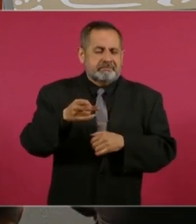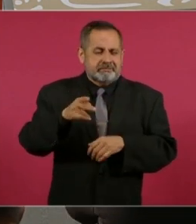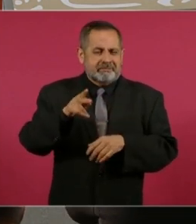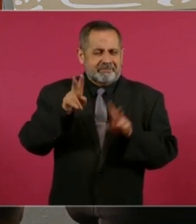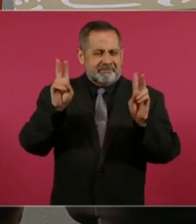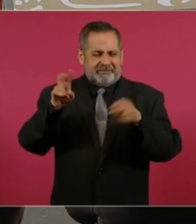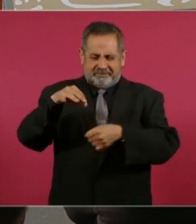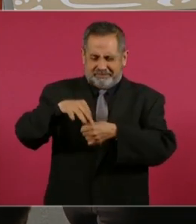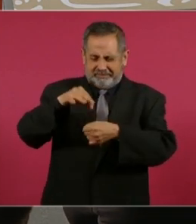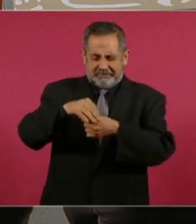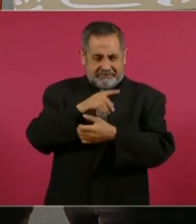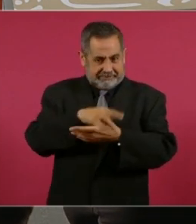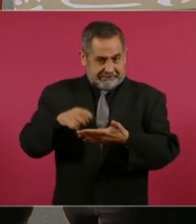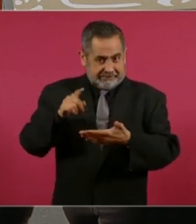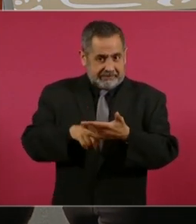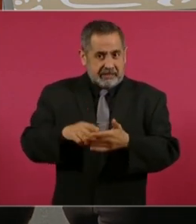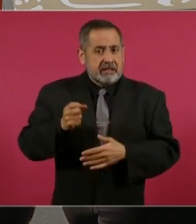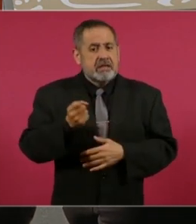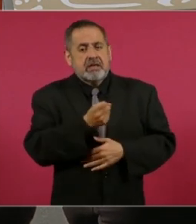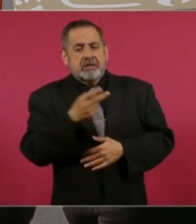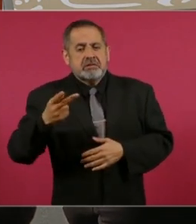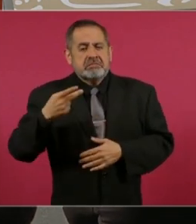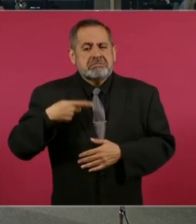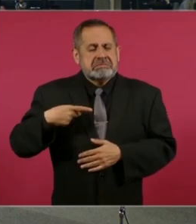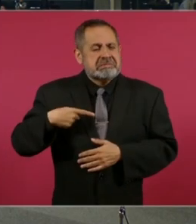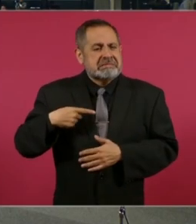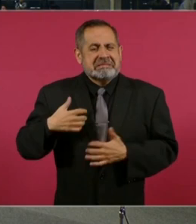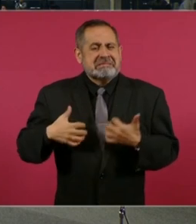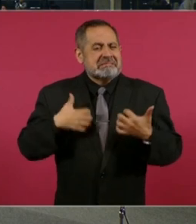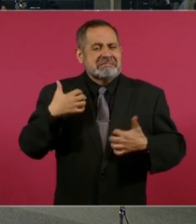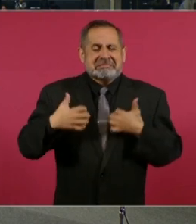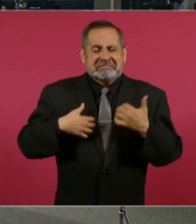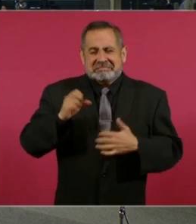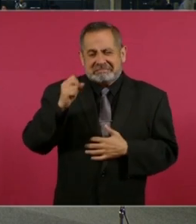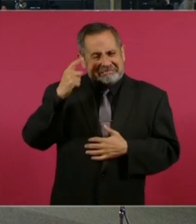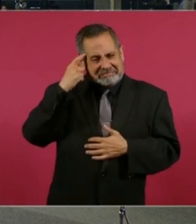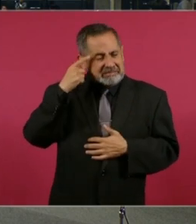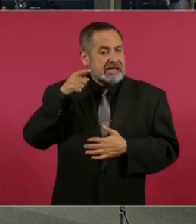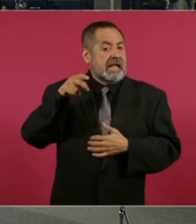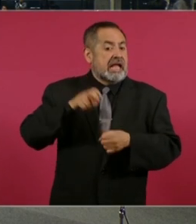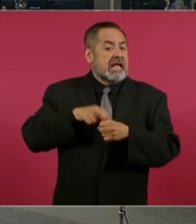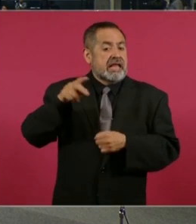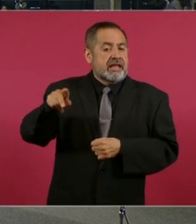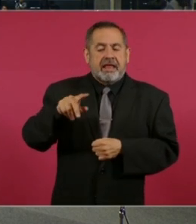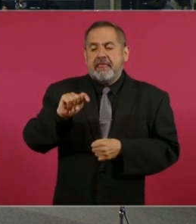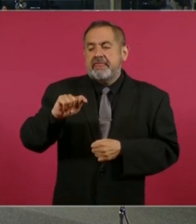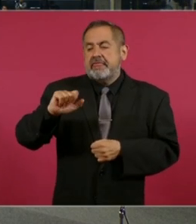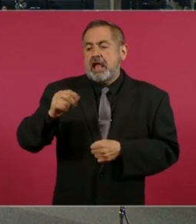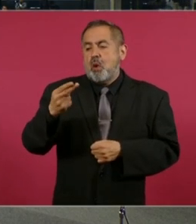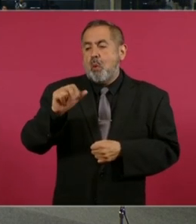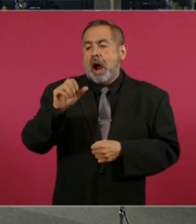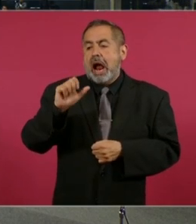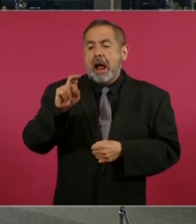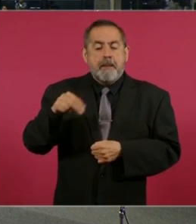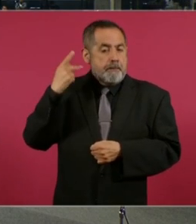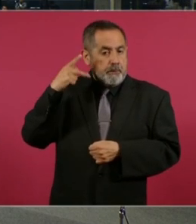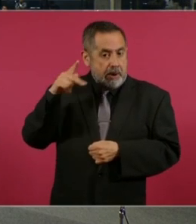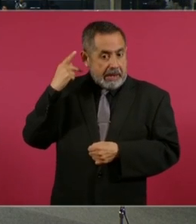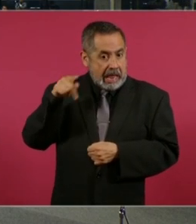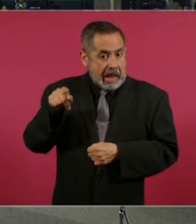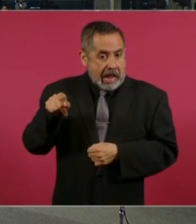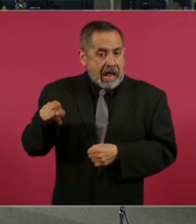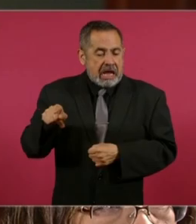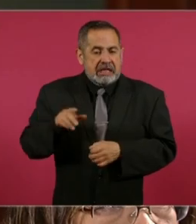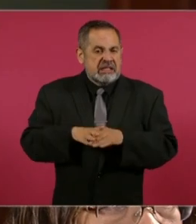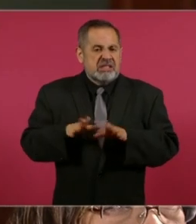hay un gran descontento también allá en la región de Tehuacán, Puebla, en donde hay señalamientos muy fuertes respecto